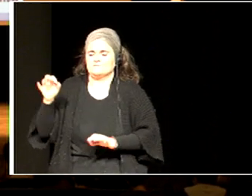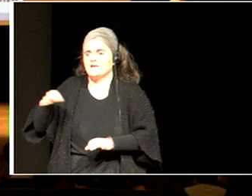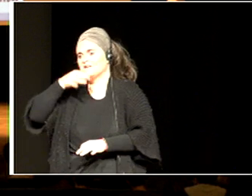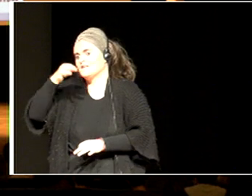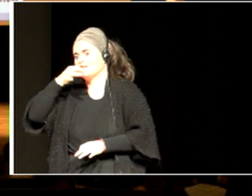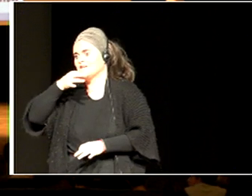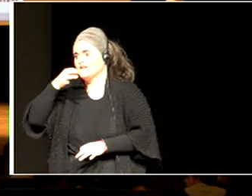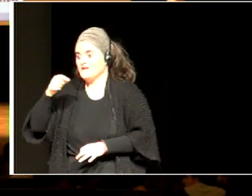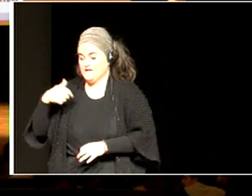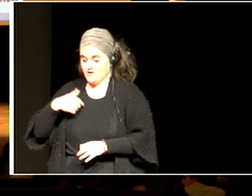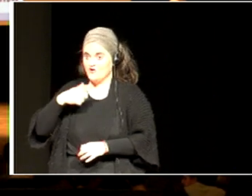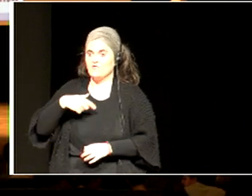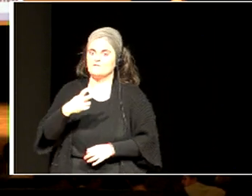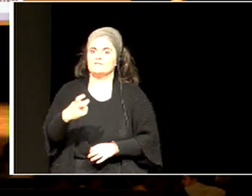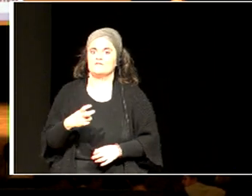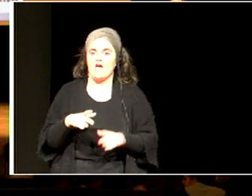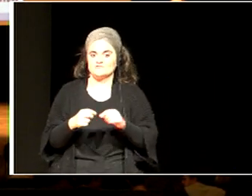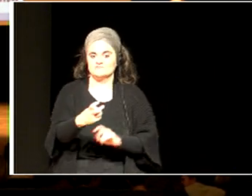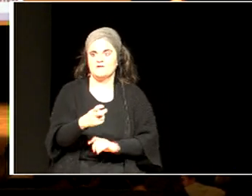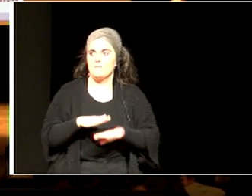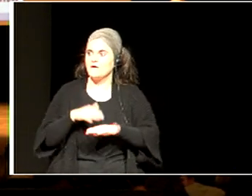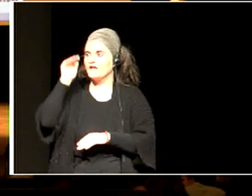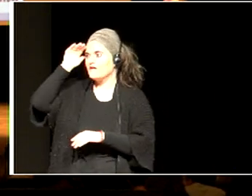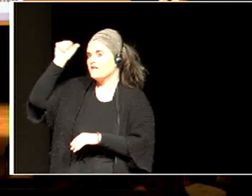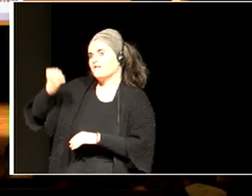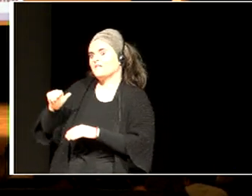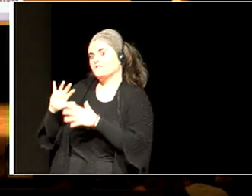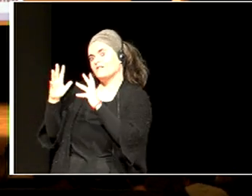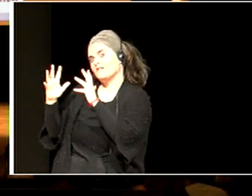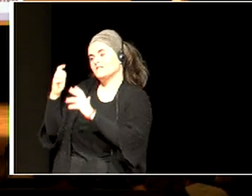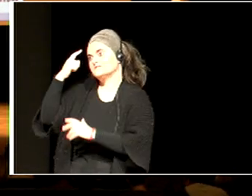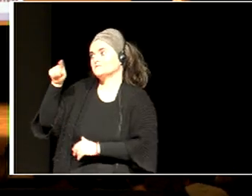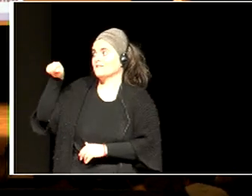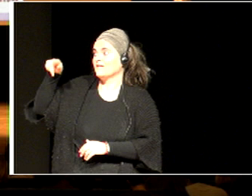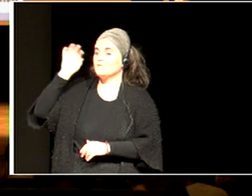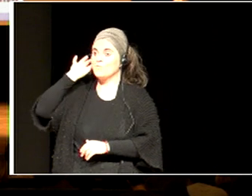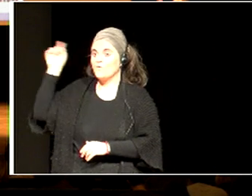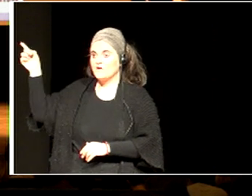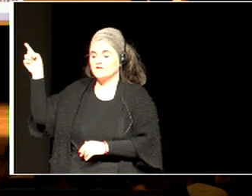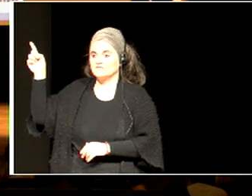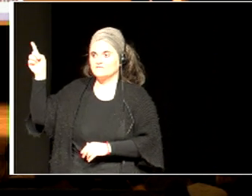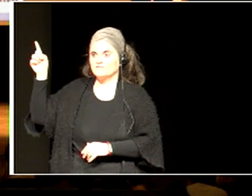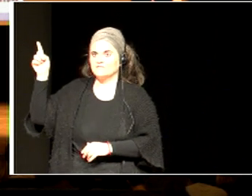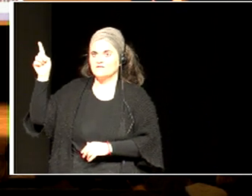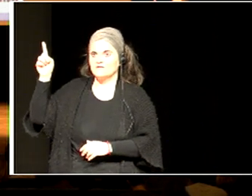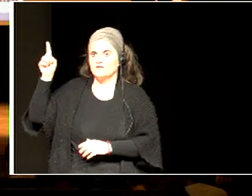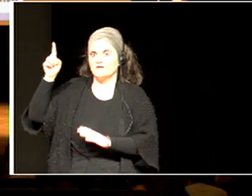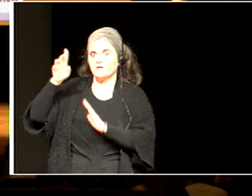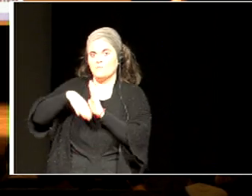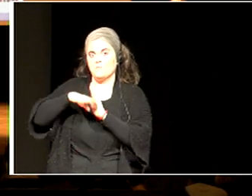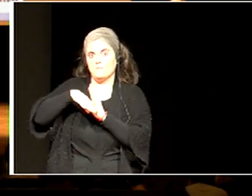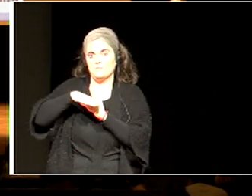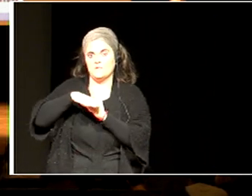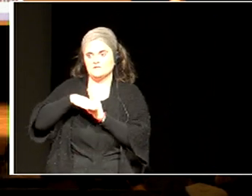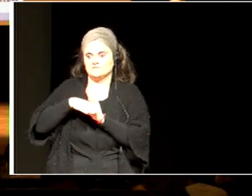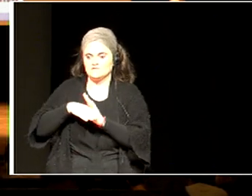para aplaudirla sé que maria jose estaría presentando este segundo plan este segundo plan es muy ruso la en ese sentido